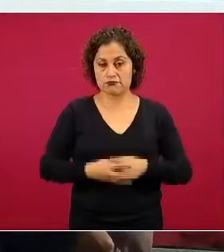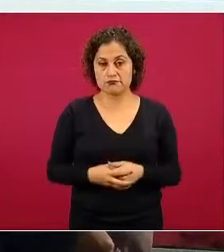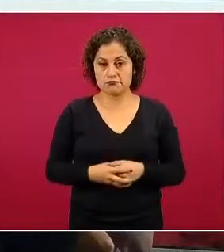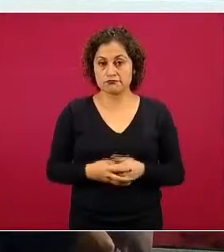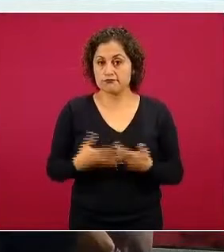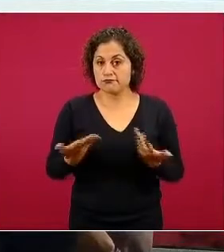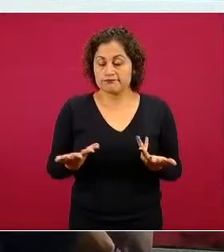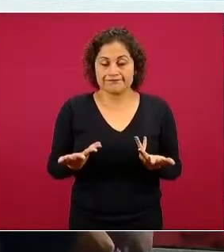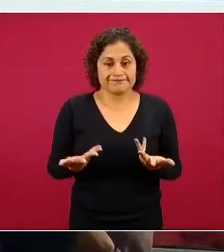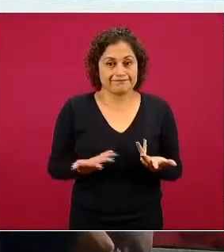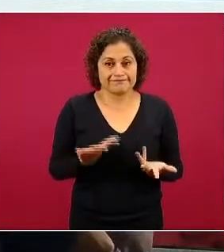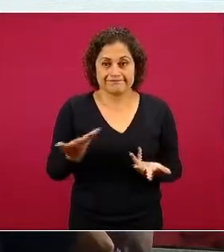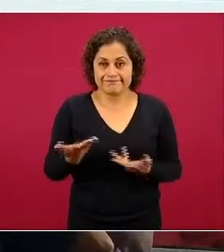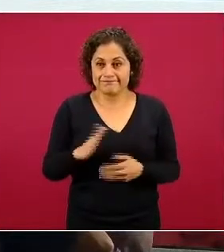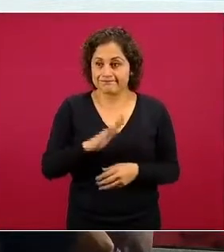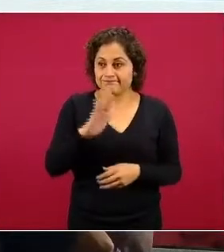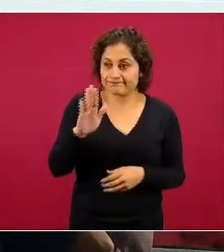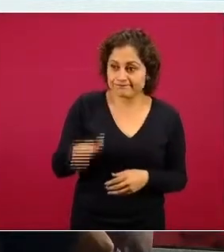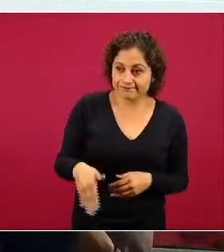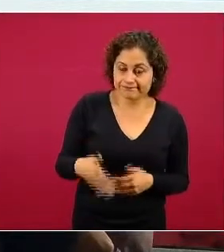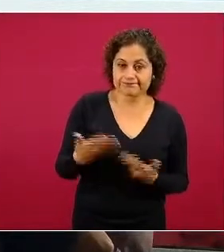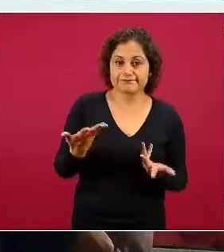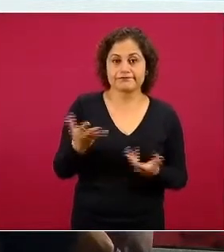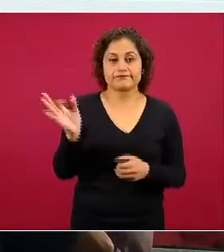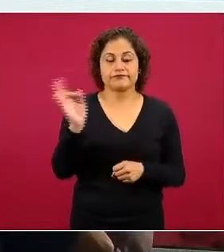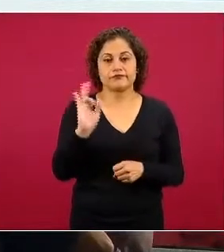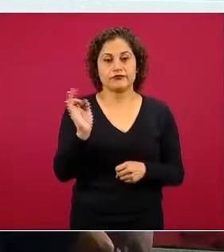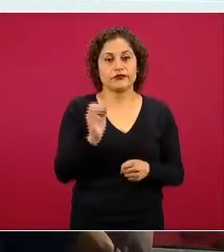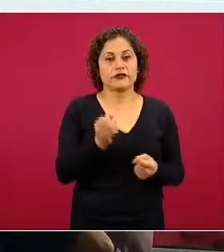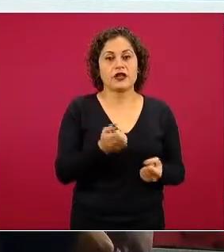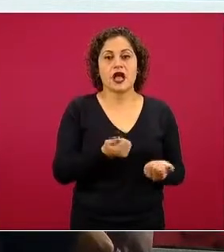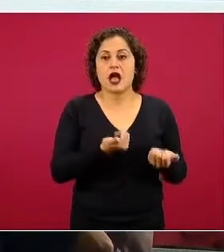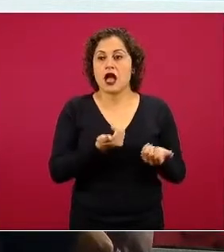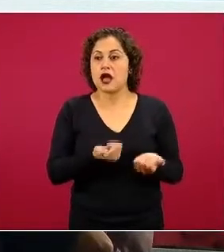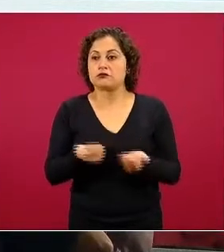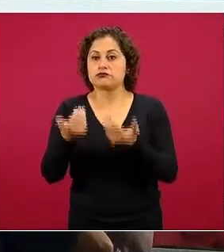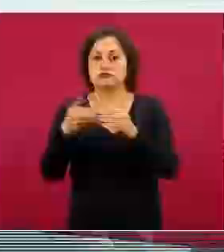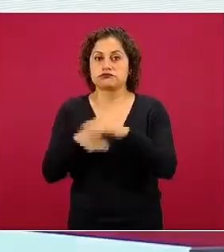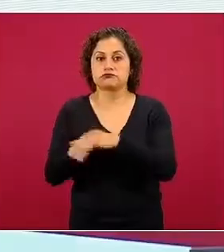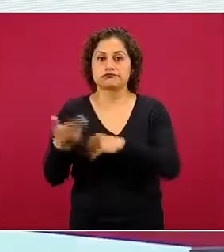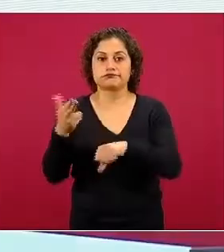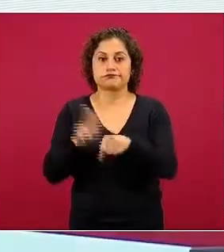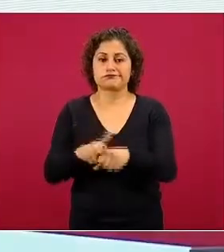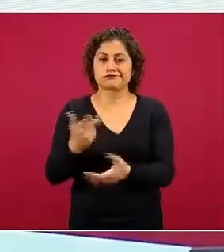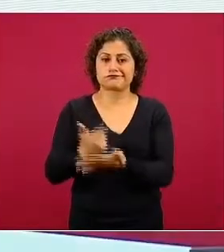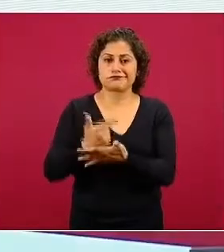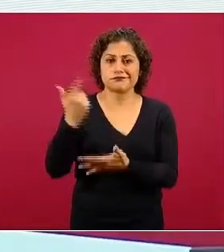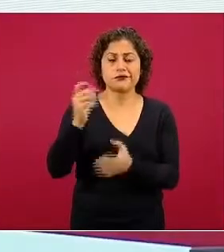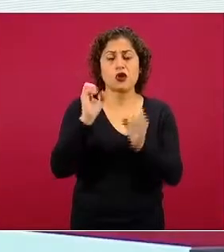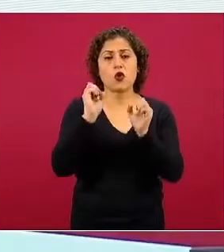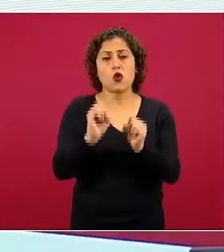No se alcanzó a tomar, llegó muy grave, estuvo poco tiempo en el hospital,